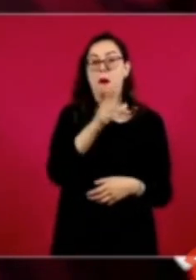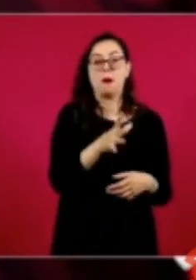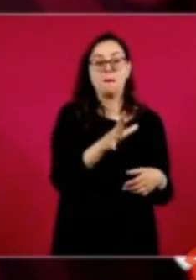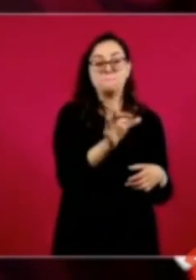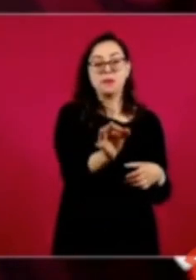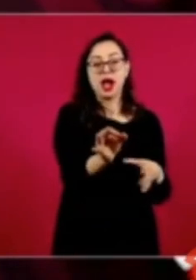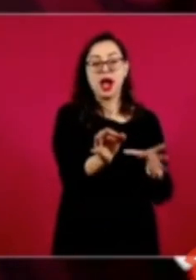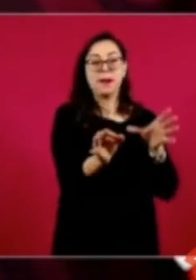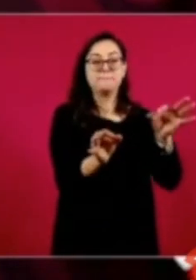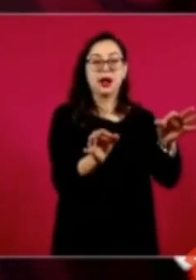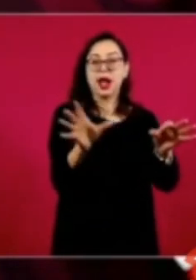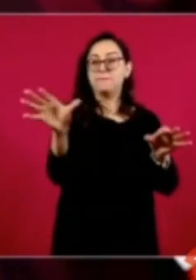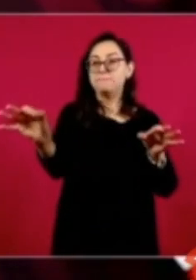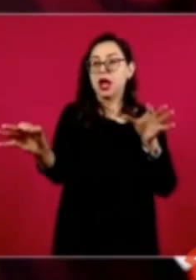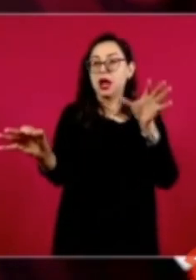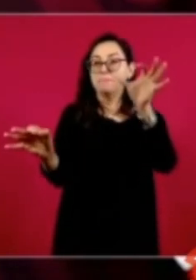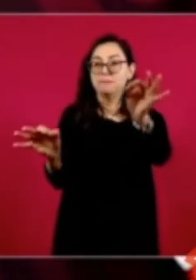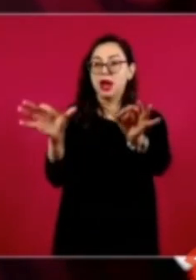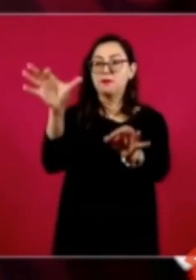en colonias.